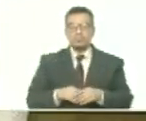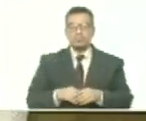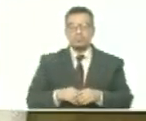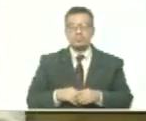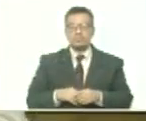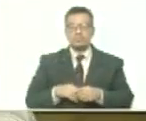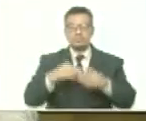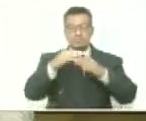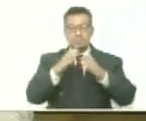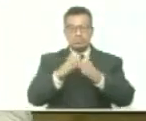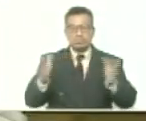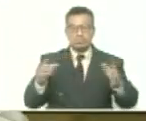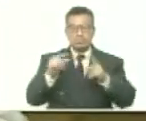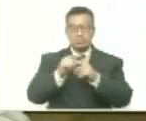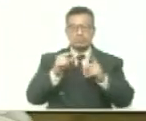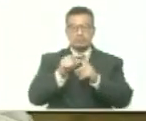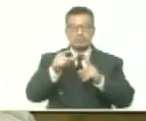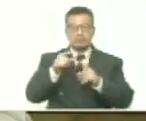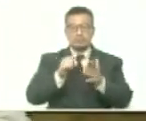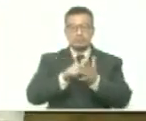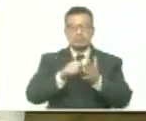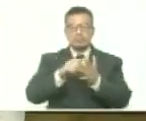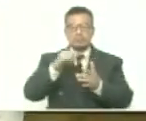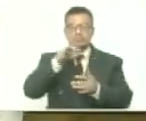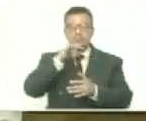un espacio para derechos de palabra, punto de información.